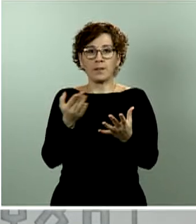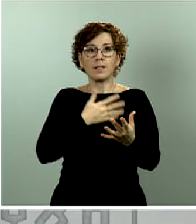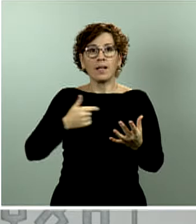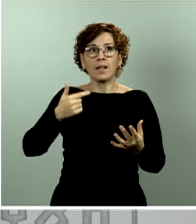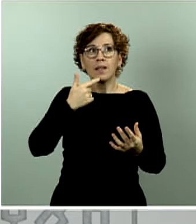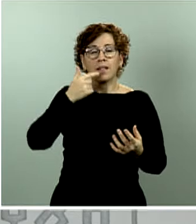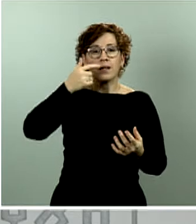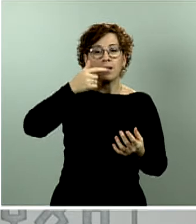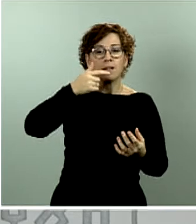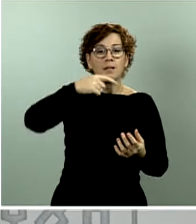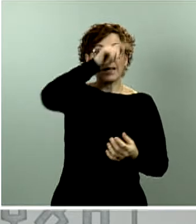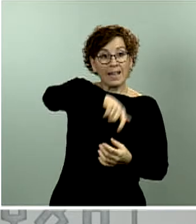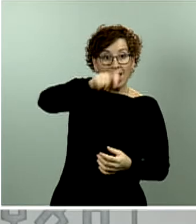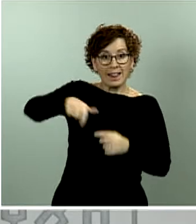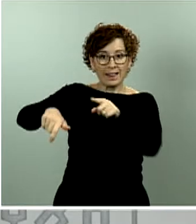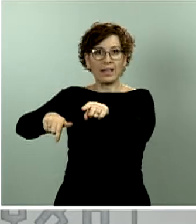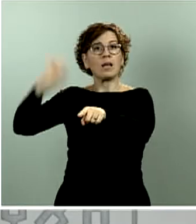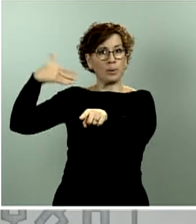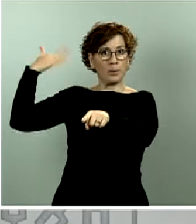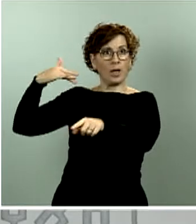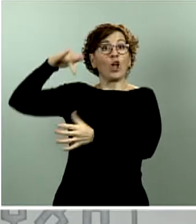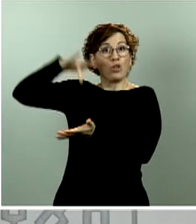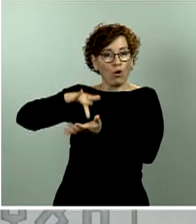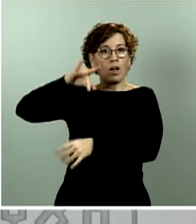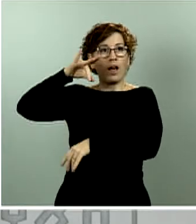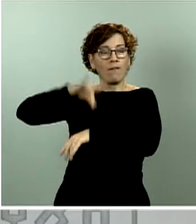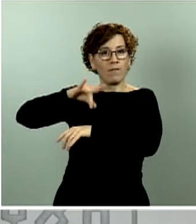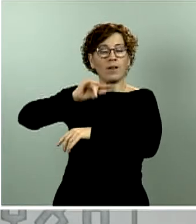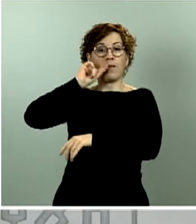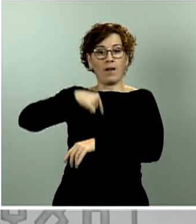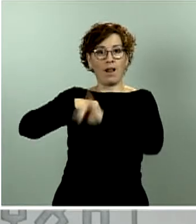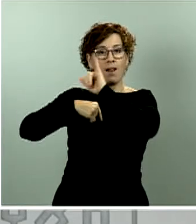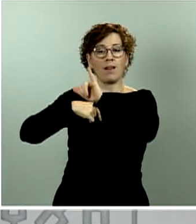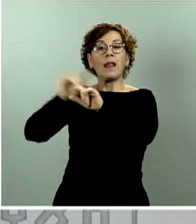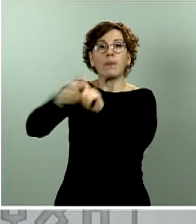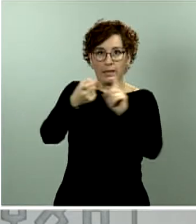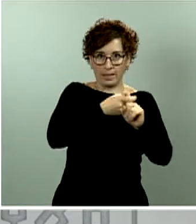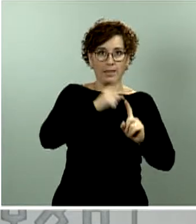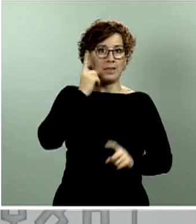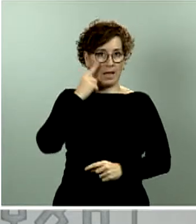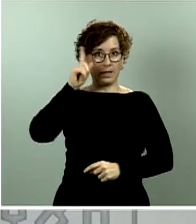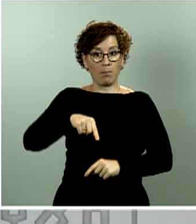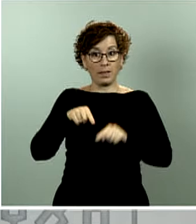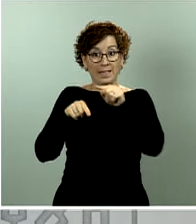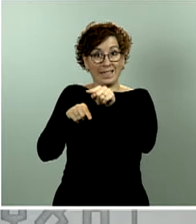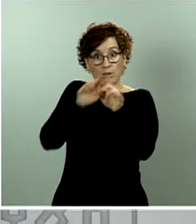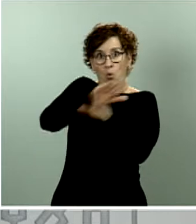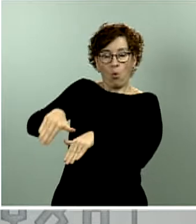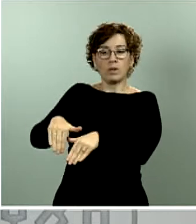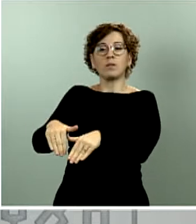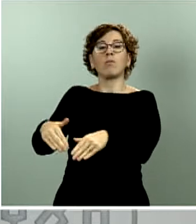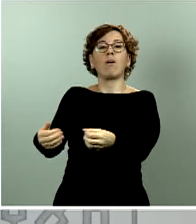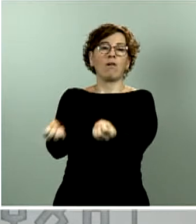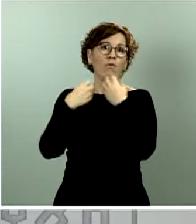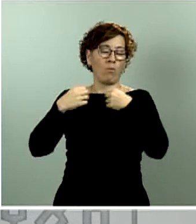momento fueron infecciosos. Esta última parte nos va a dar una información clara, ese estudio de